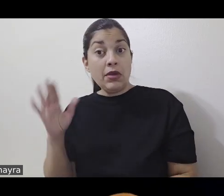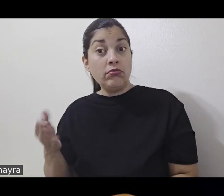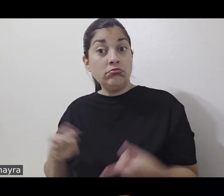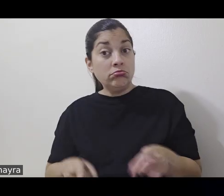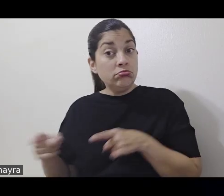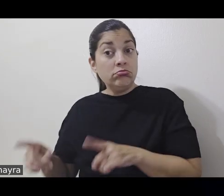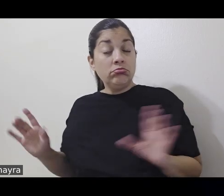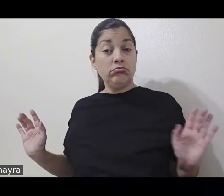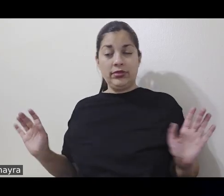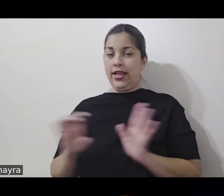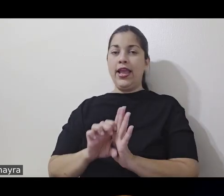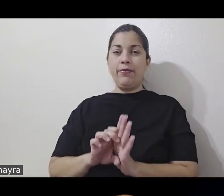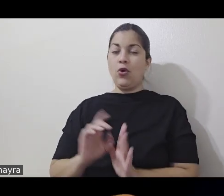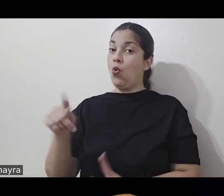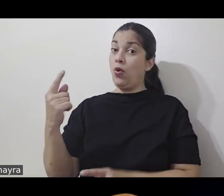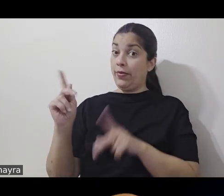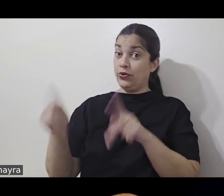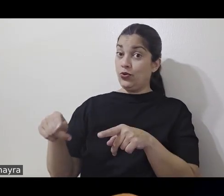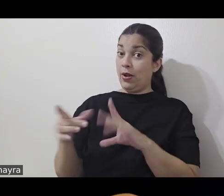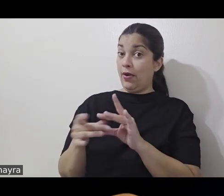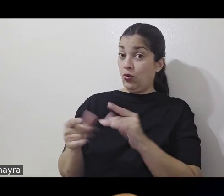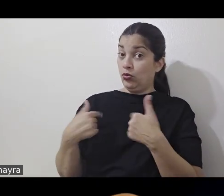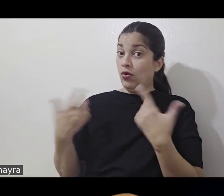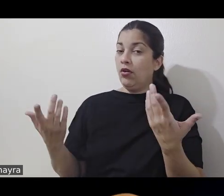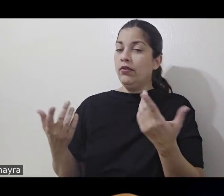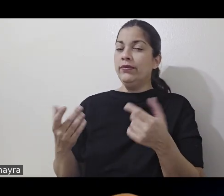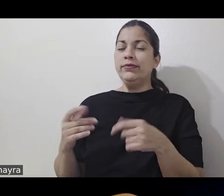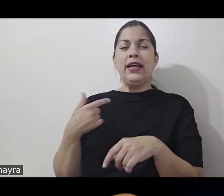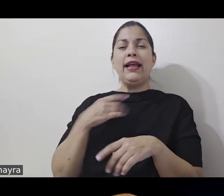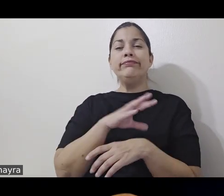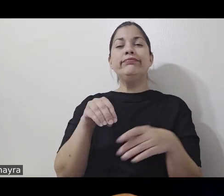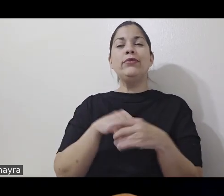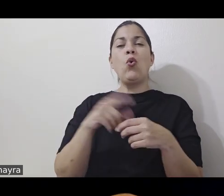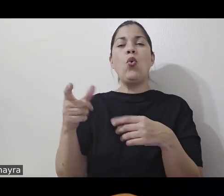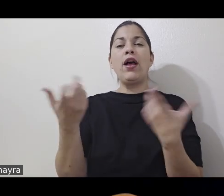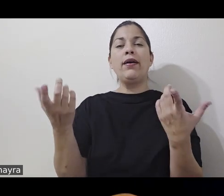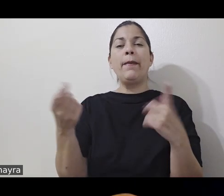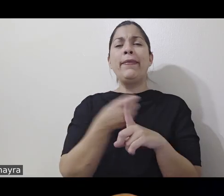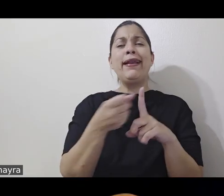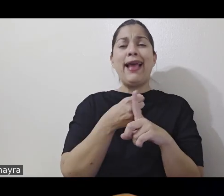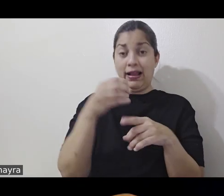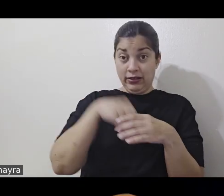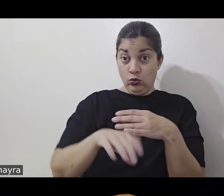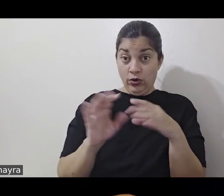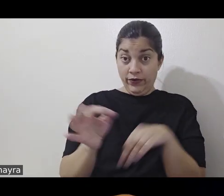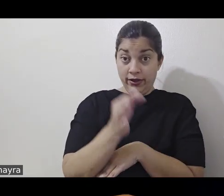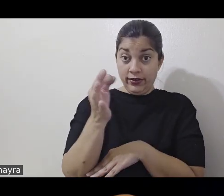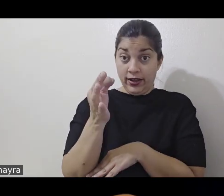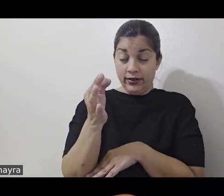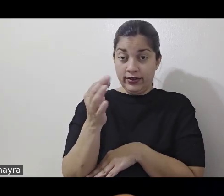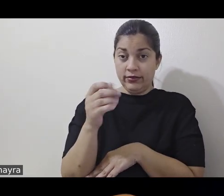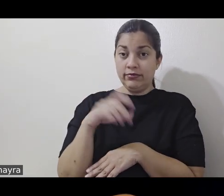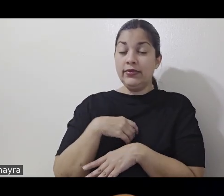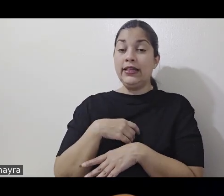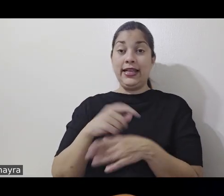Por ejemplo, yo tuve una persona que me contó que él estuvo envuelto en una pelea una vez en una fiesta y le